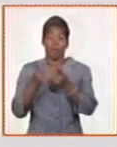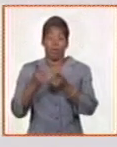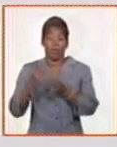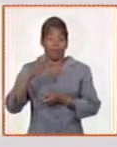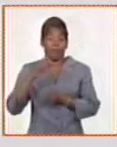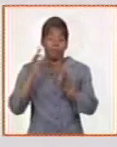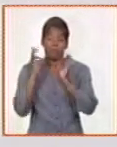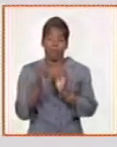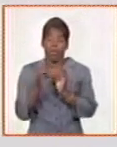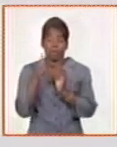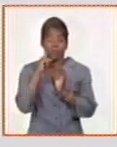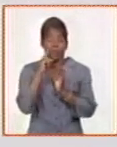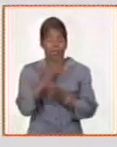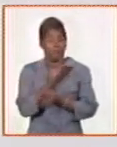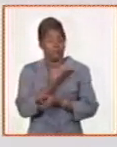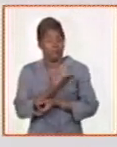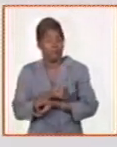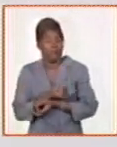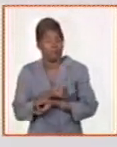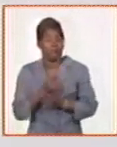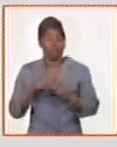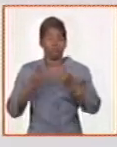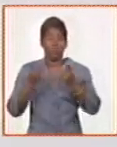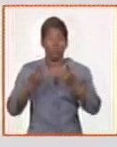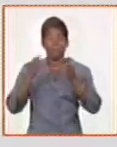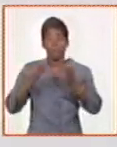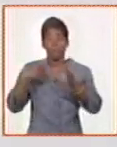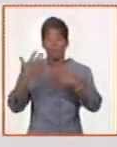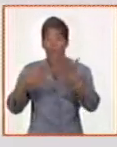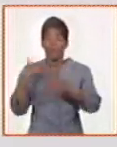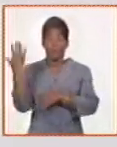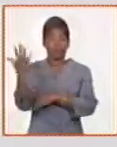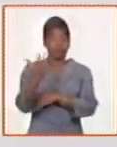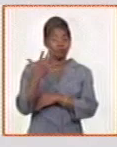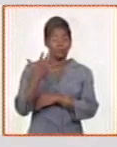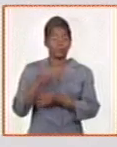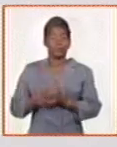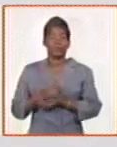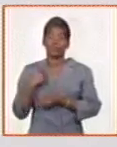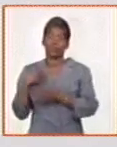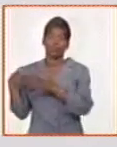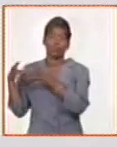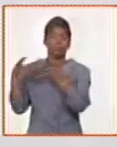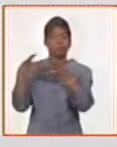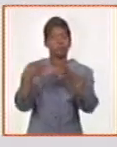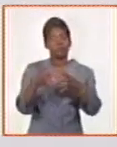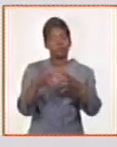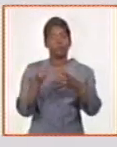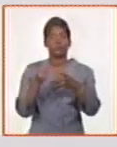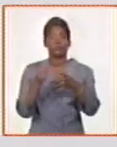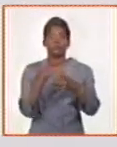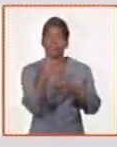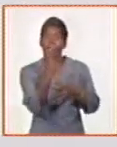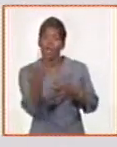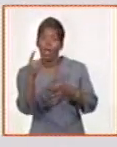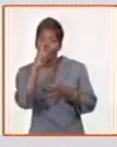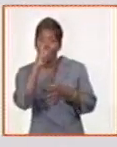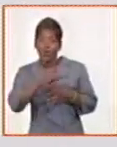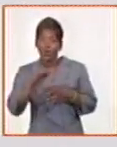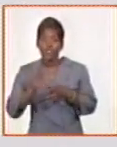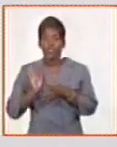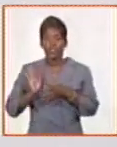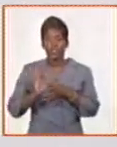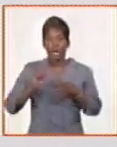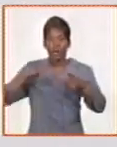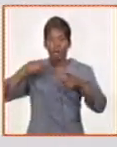Entonces nosotros llevamos la comidita, el ministerio nos ayuda, por supuesto, pero cada niño lleva su almuercito, de manera de no molestar